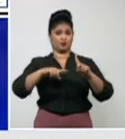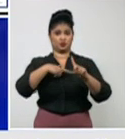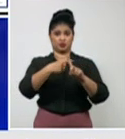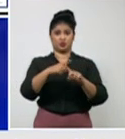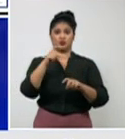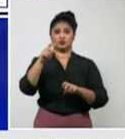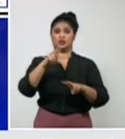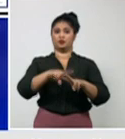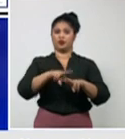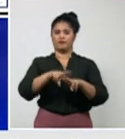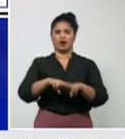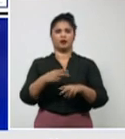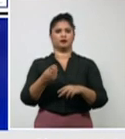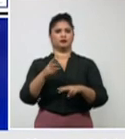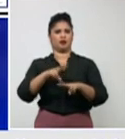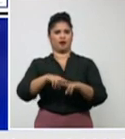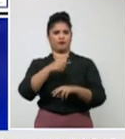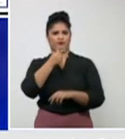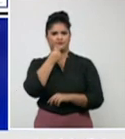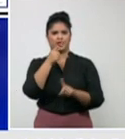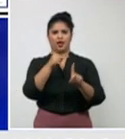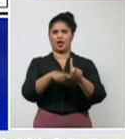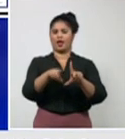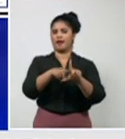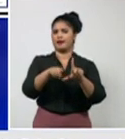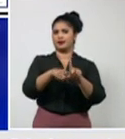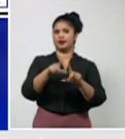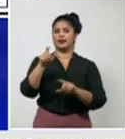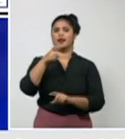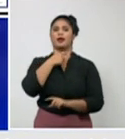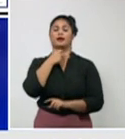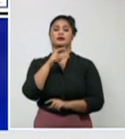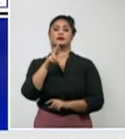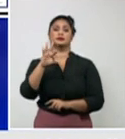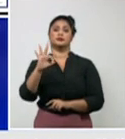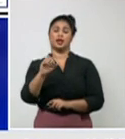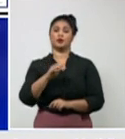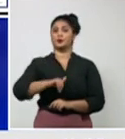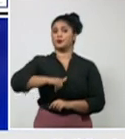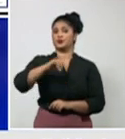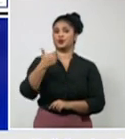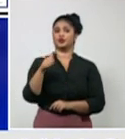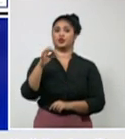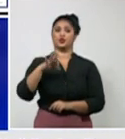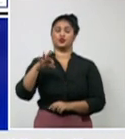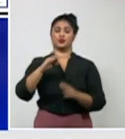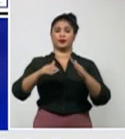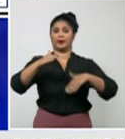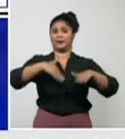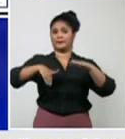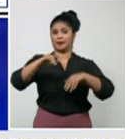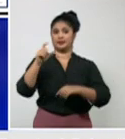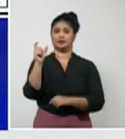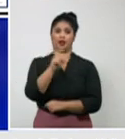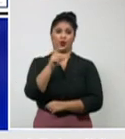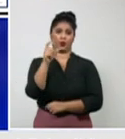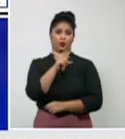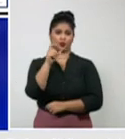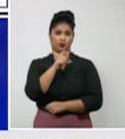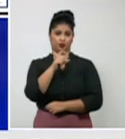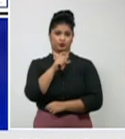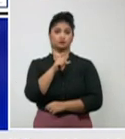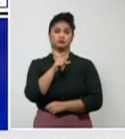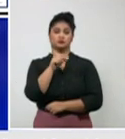200,457, Habana Vieja, Regla, Cerro, Boyeros, 10 de octubre, Plaza, Cotorro, entre los de